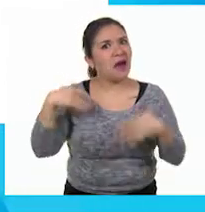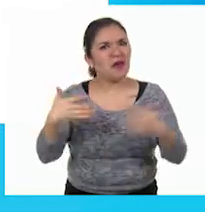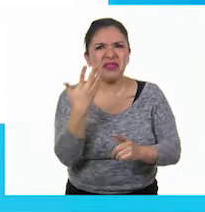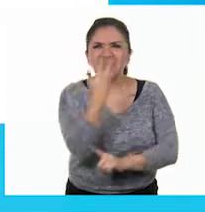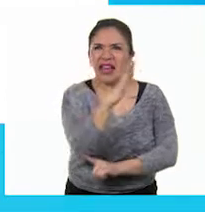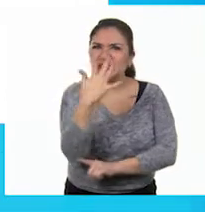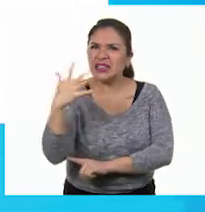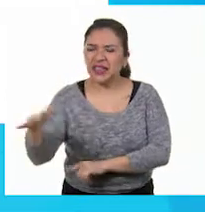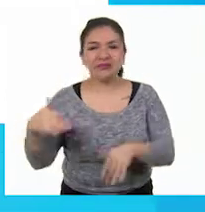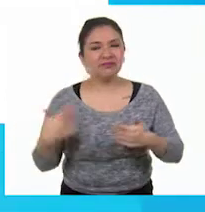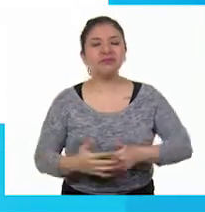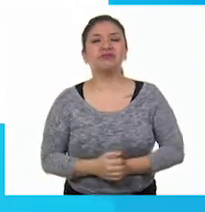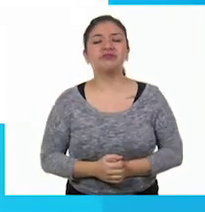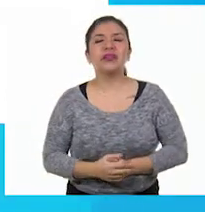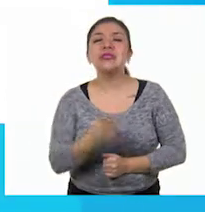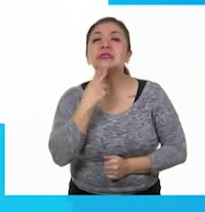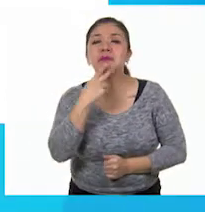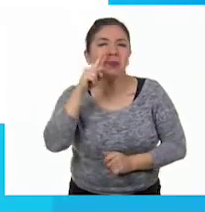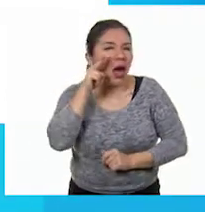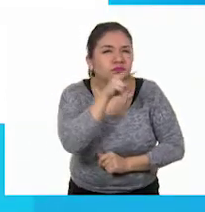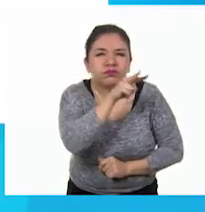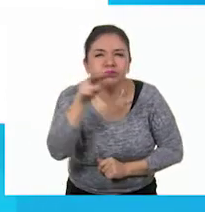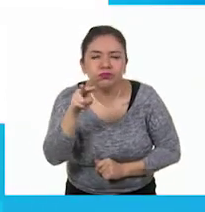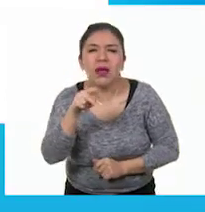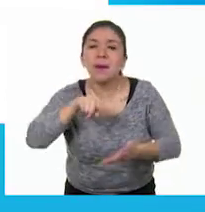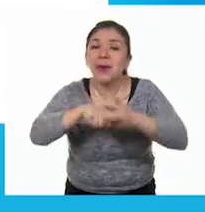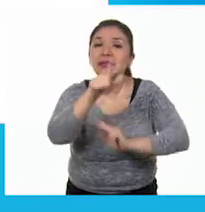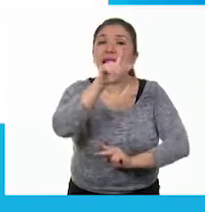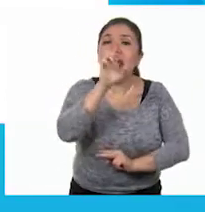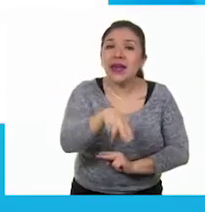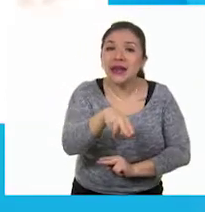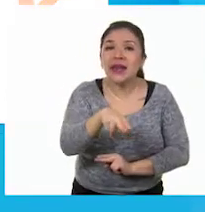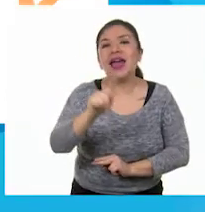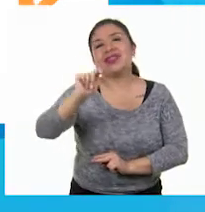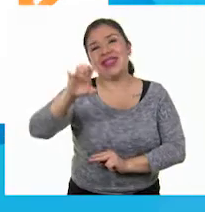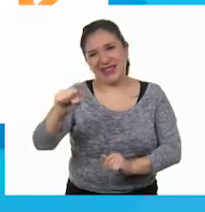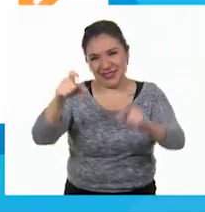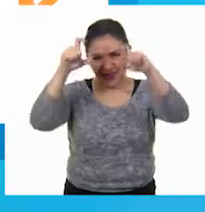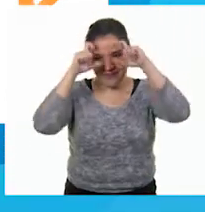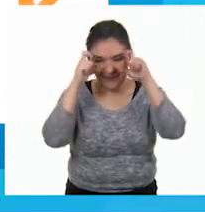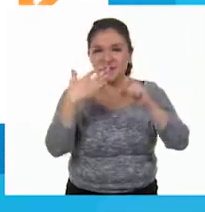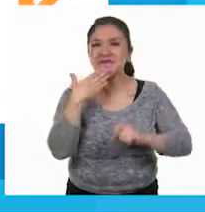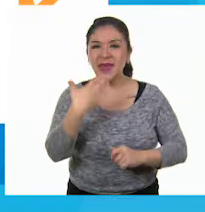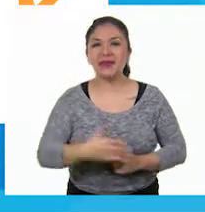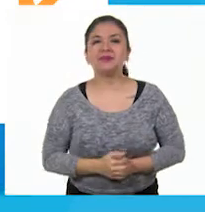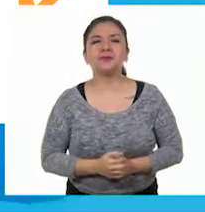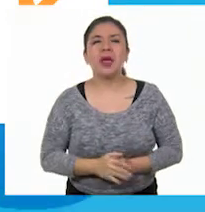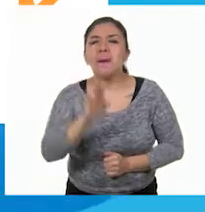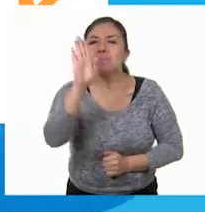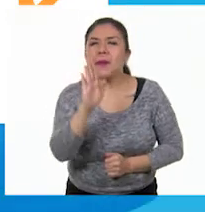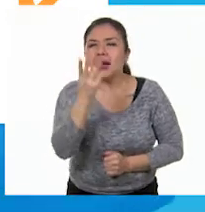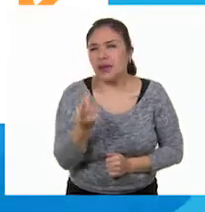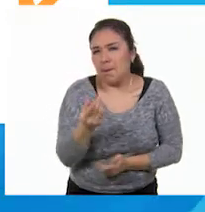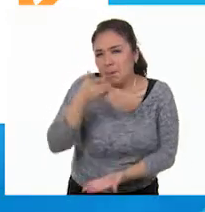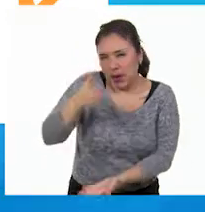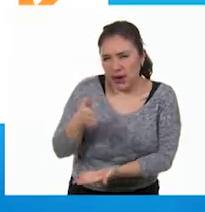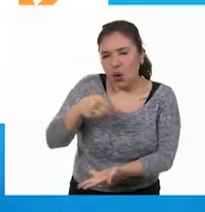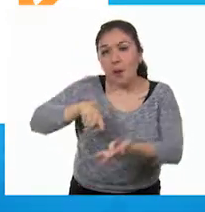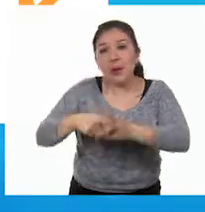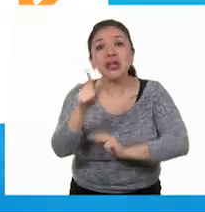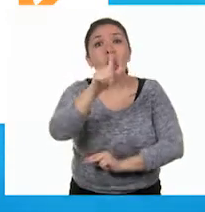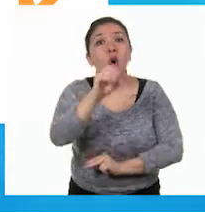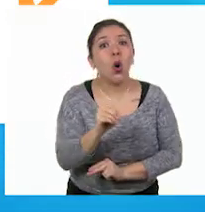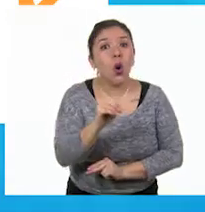oye. Son para ver mejor y su nombre empieza con len. Tes. Muy bien. Es parecido a un perro y empieza con